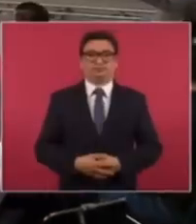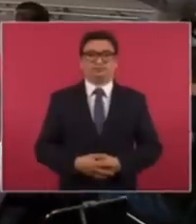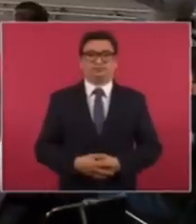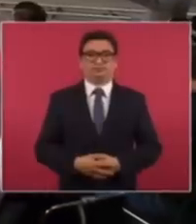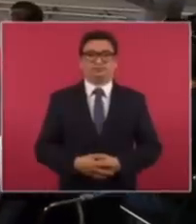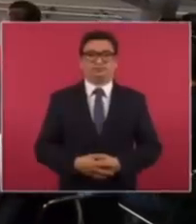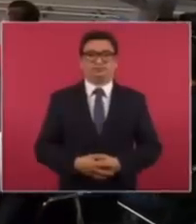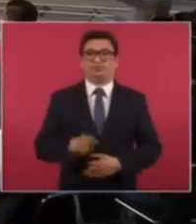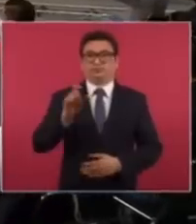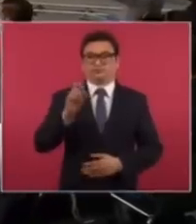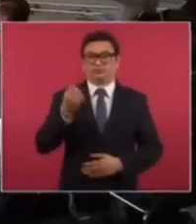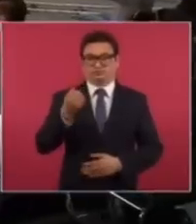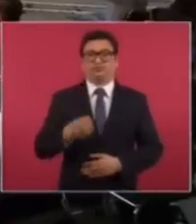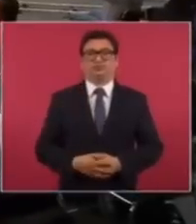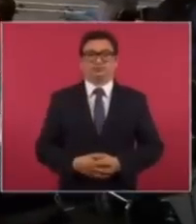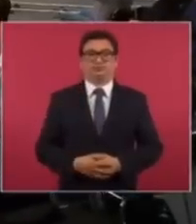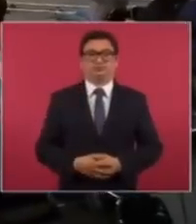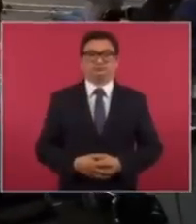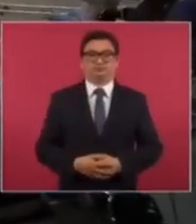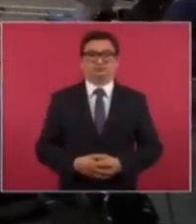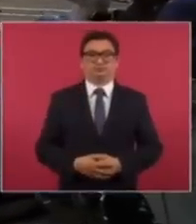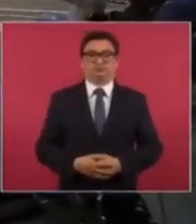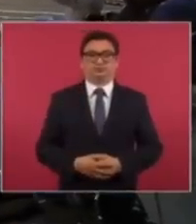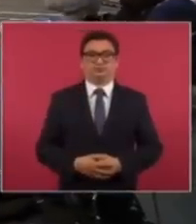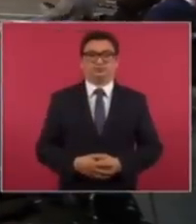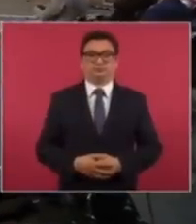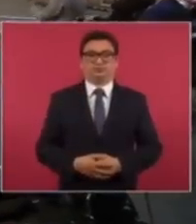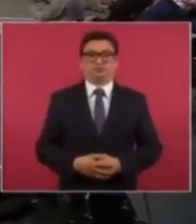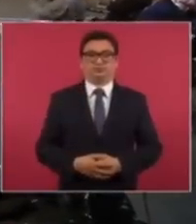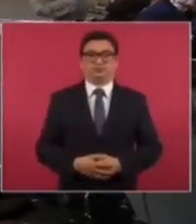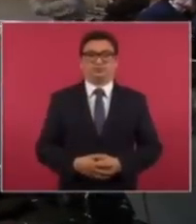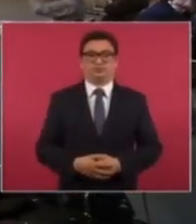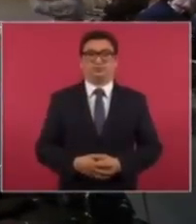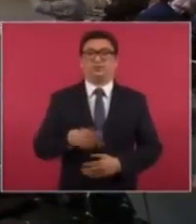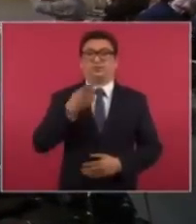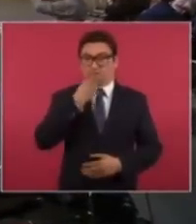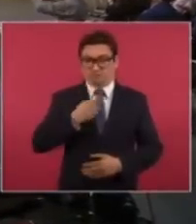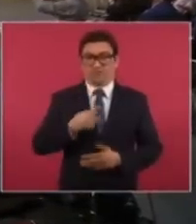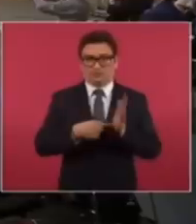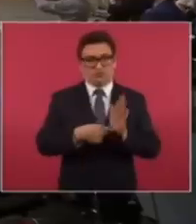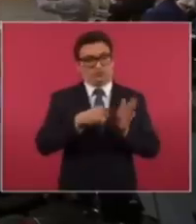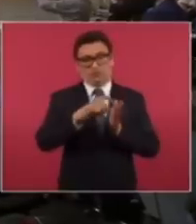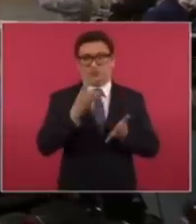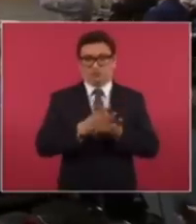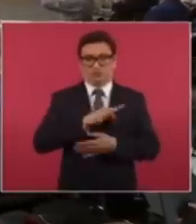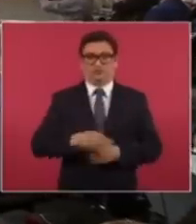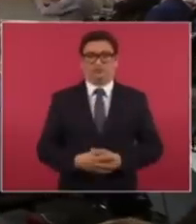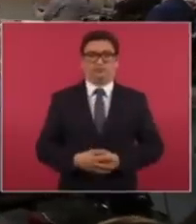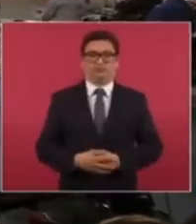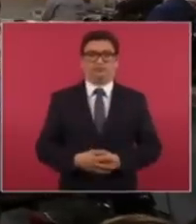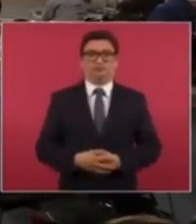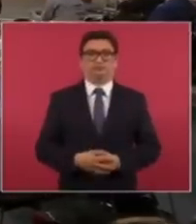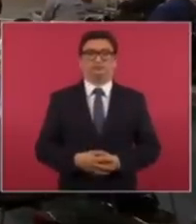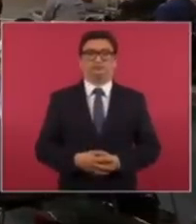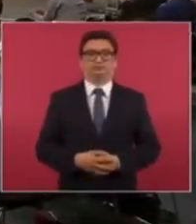¿Eh? 29. Entonces, me dice esto. Es que es lo único que puedo